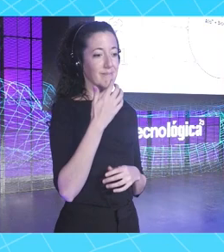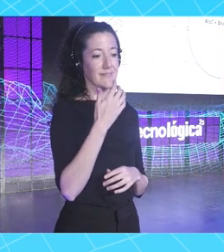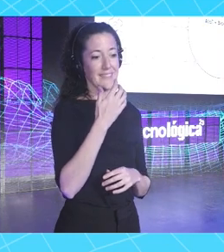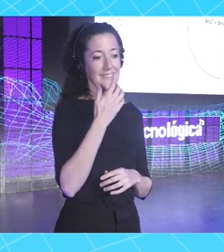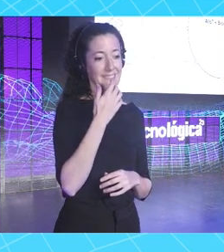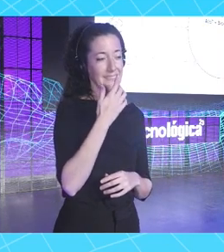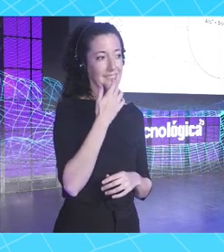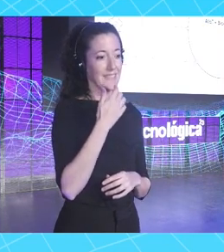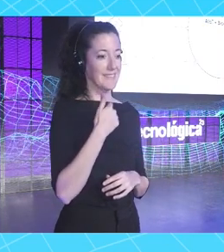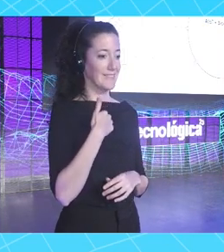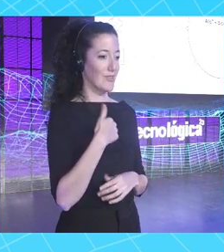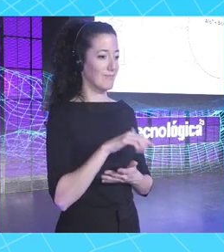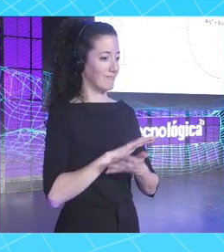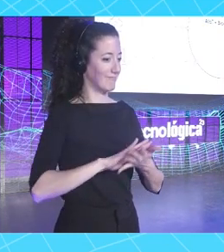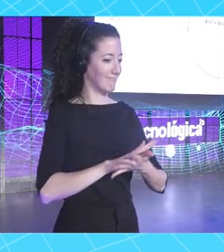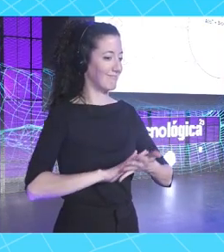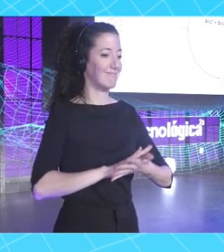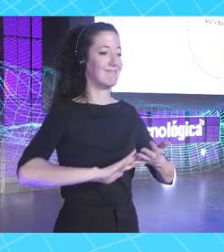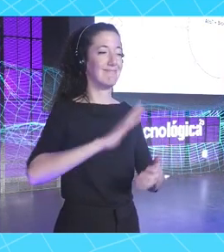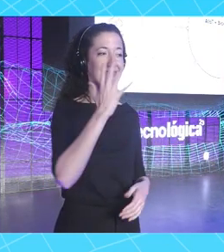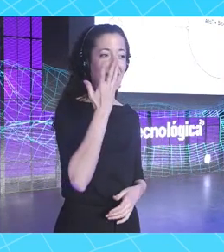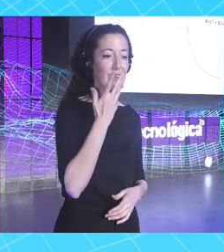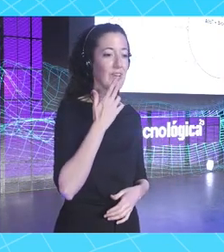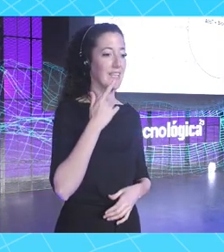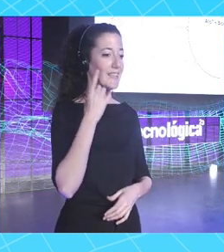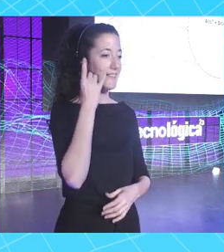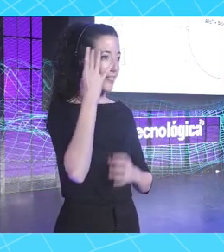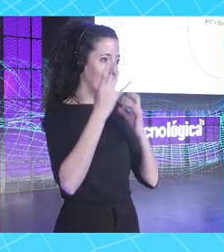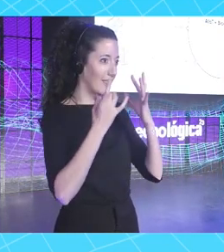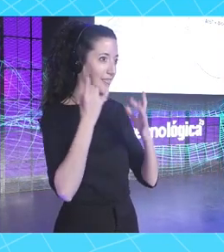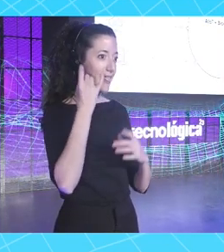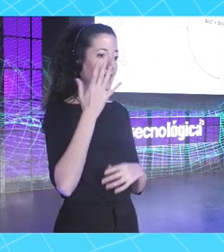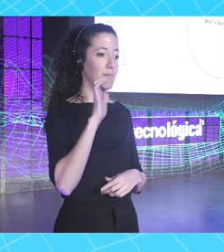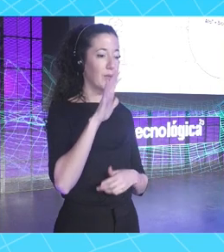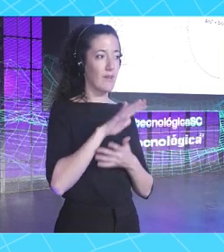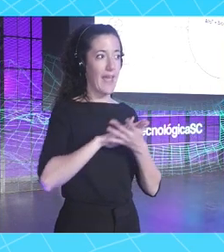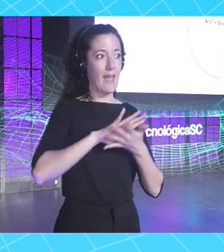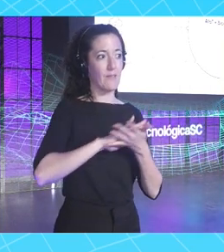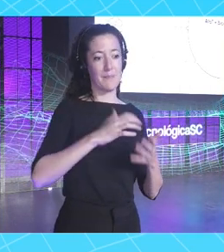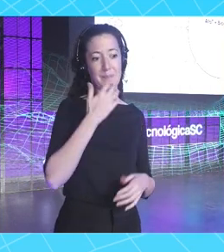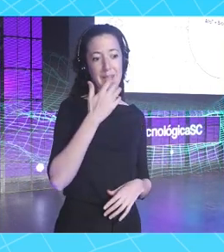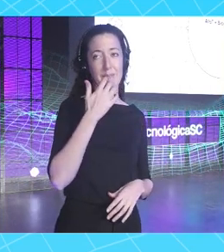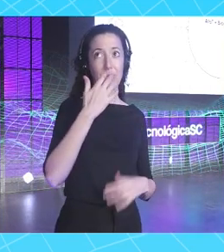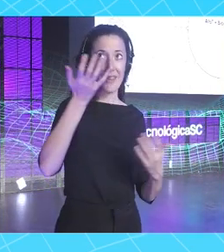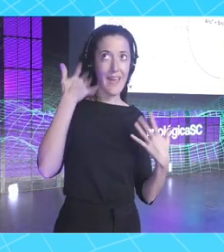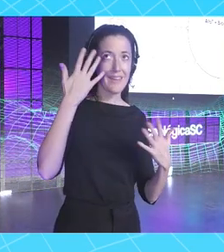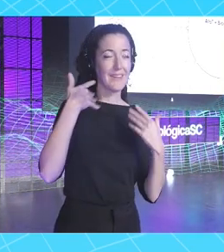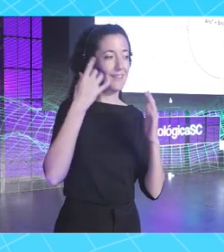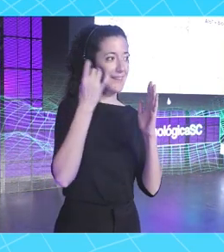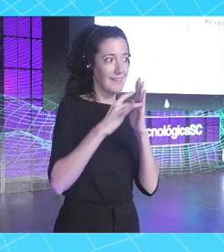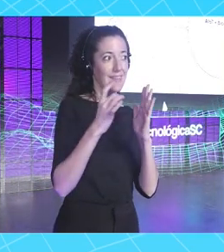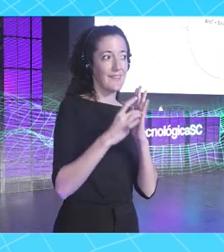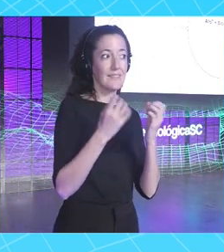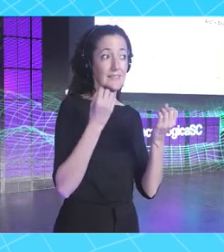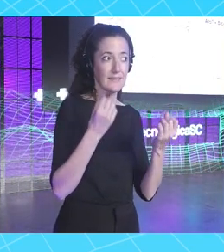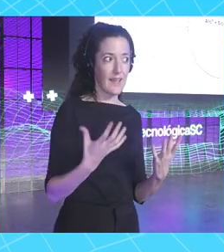de hablar de colores y tonterías hablo por ejemplo de datos de calidad de aire y de que en función